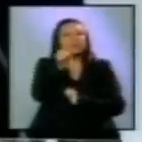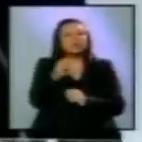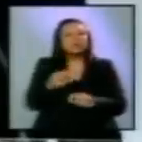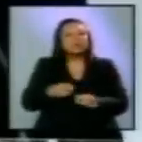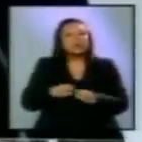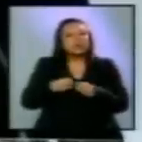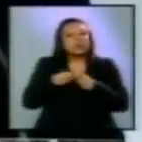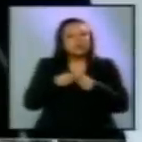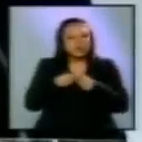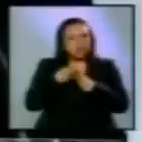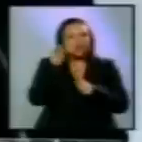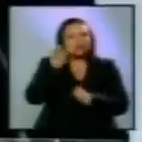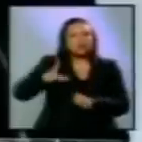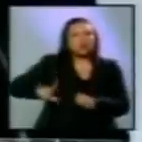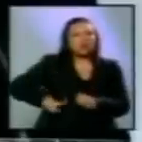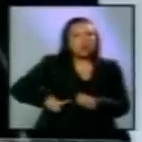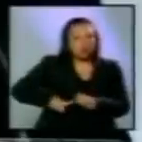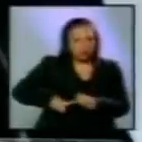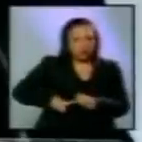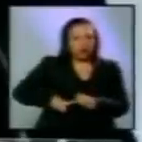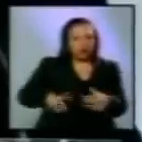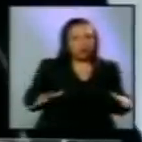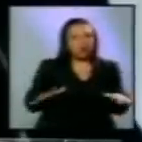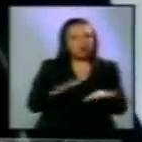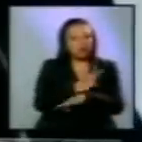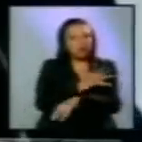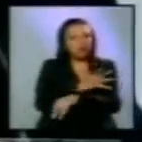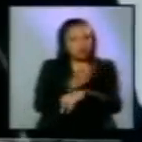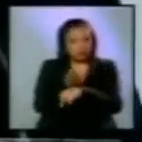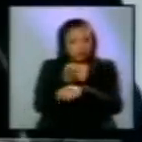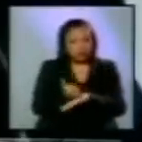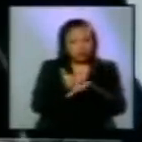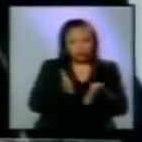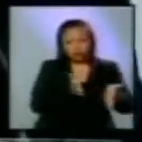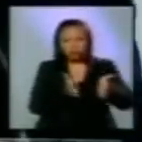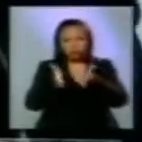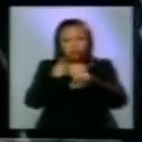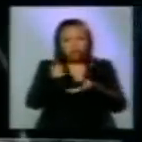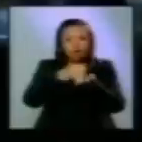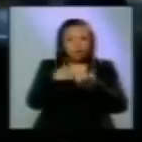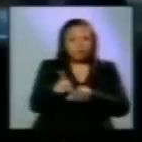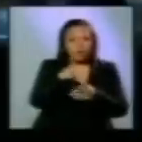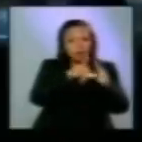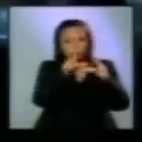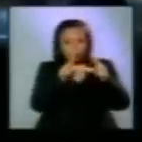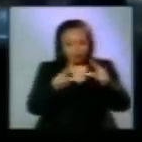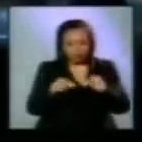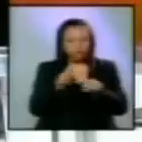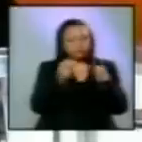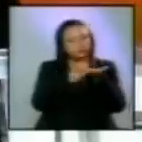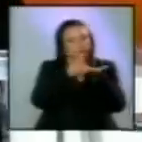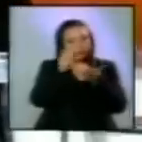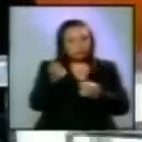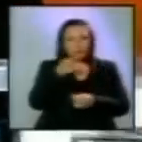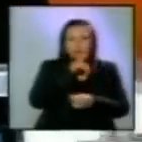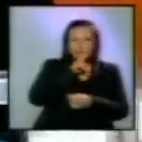forma de gobierno. Solo así vamos a encontrar la salida como pueblo y como nación. Muchas gracias. Y la